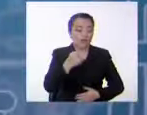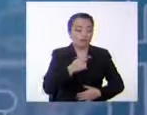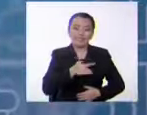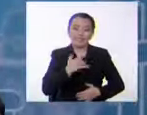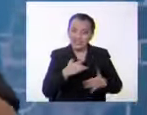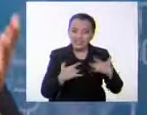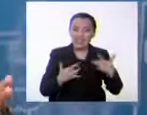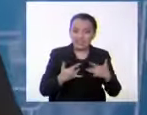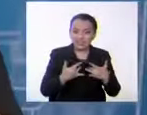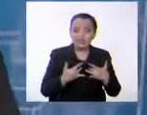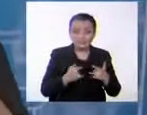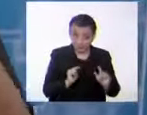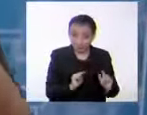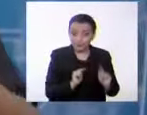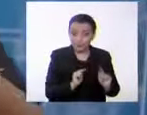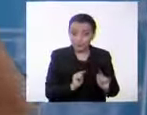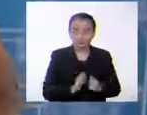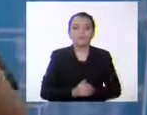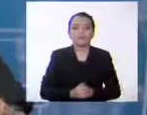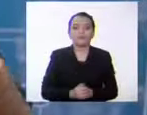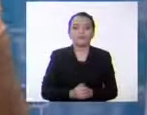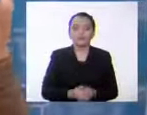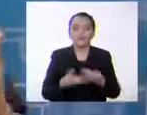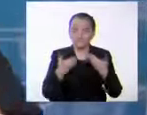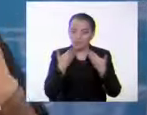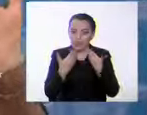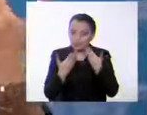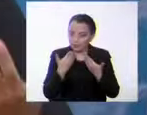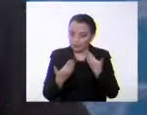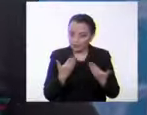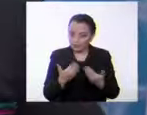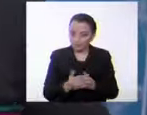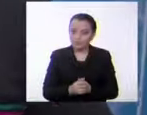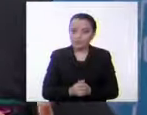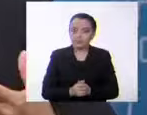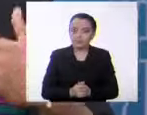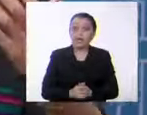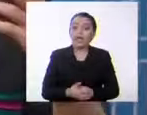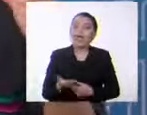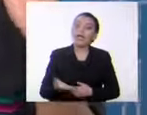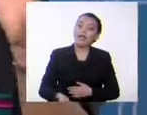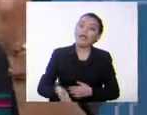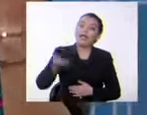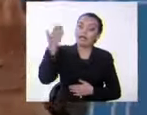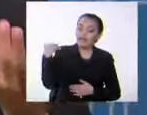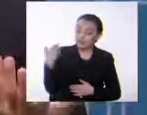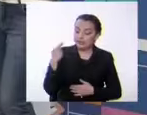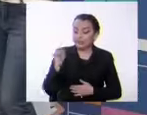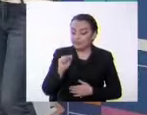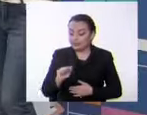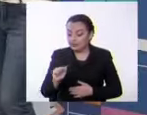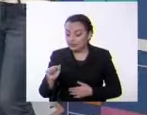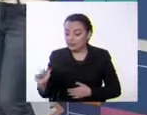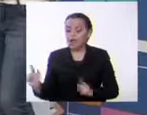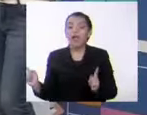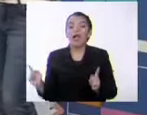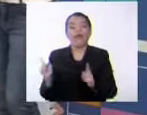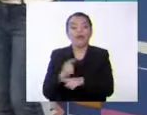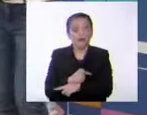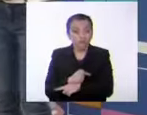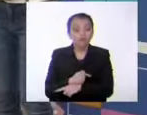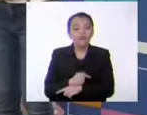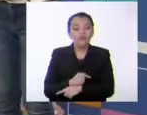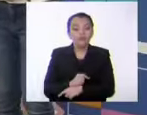materiales, ¿no? Sí. Entonces hoy vamos a hablar un poco más sobre los cambios inmateriales. Pero también es importante que nuestros amiguitos y